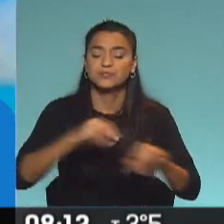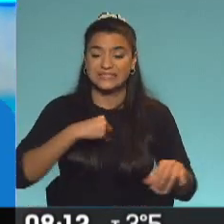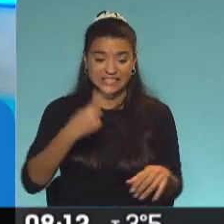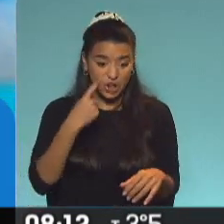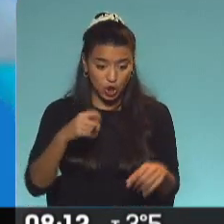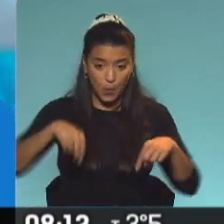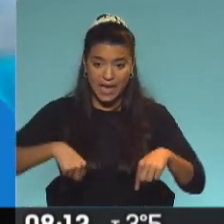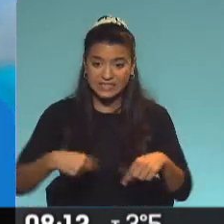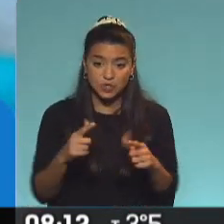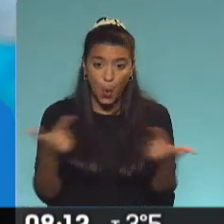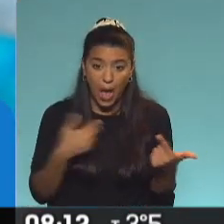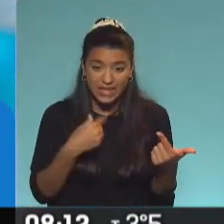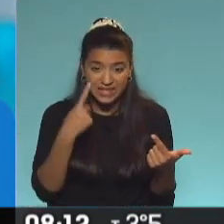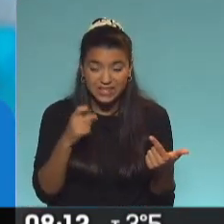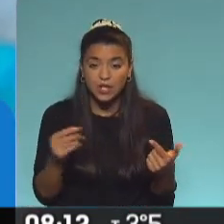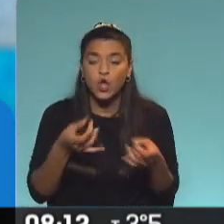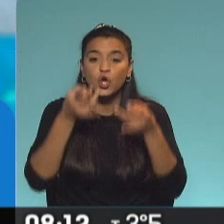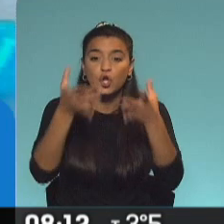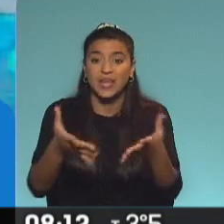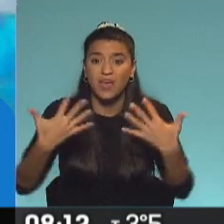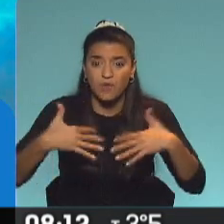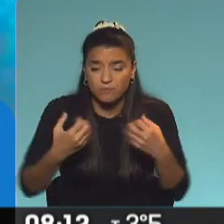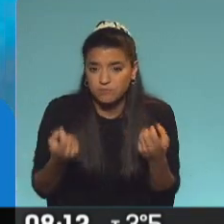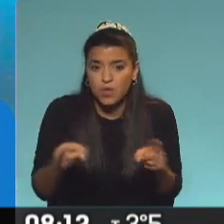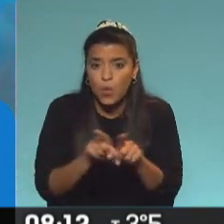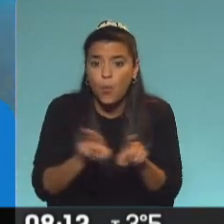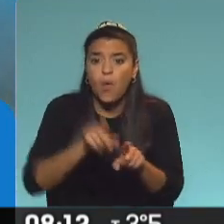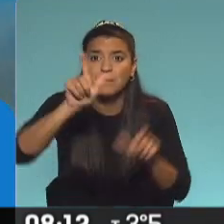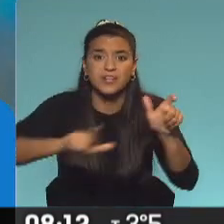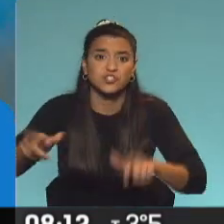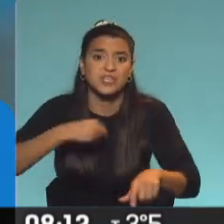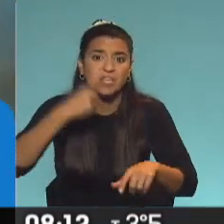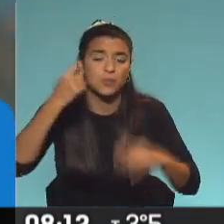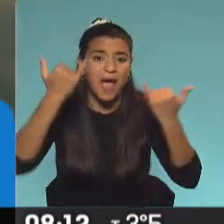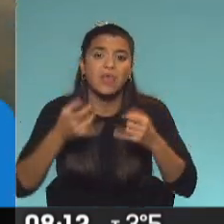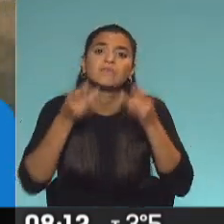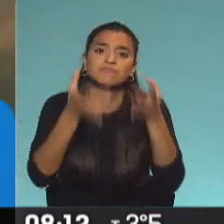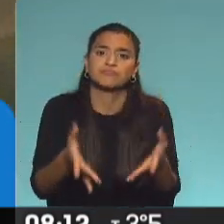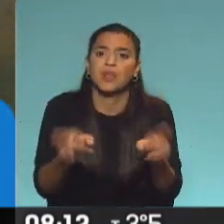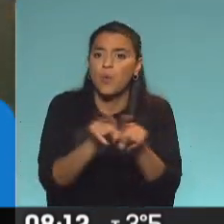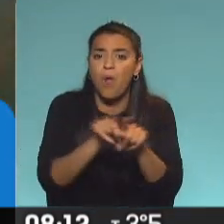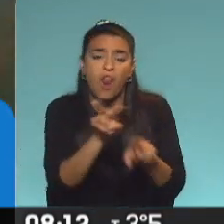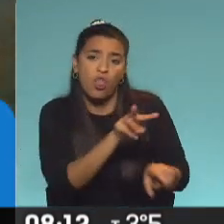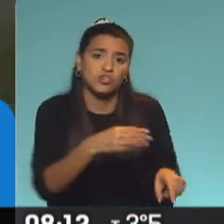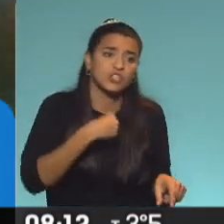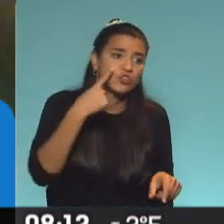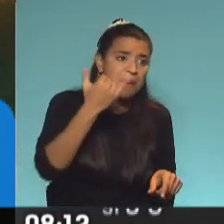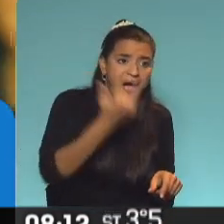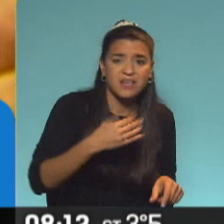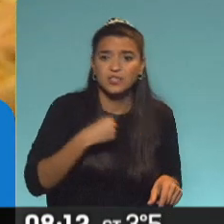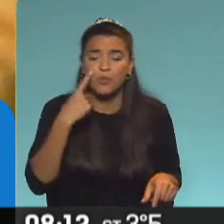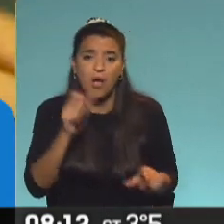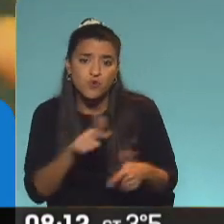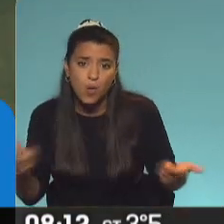asintomáticos contagian tanto como las personas que presentan síntomas. Entonces, con esto lo que hacemos nosotros es trabajar sobre